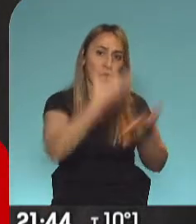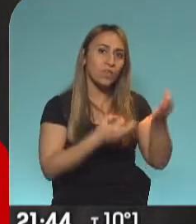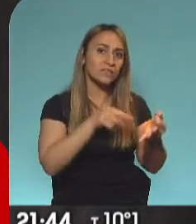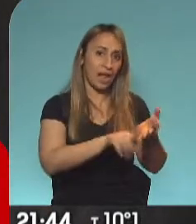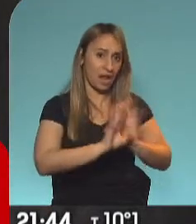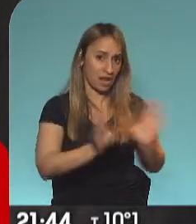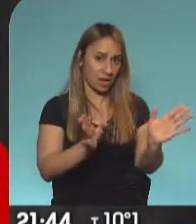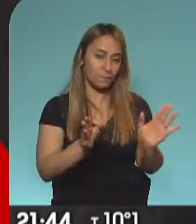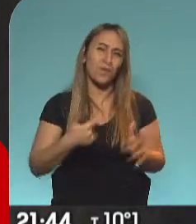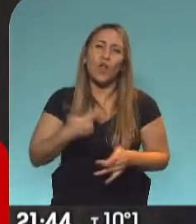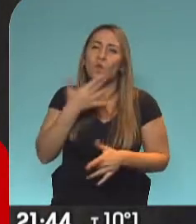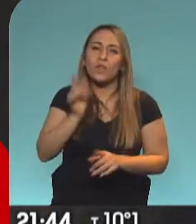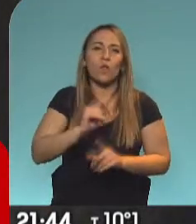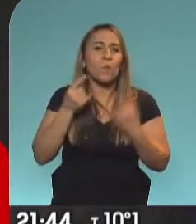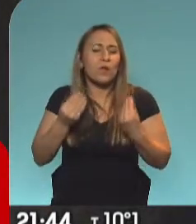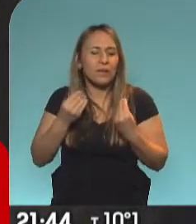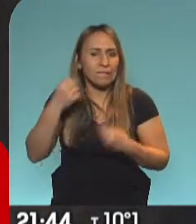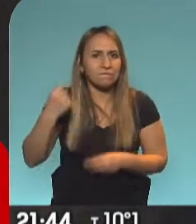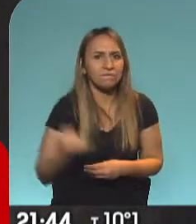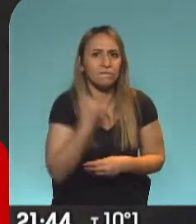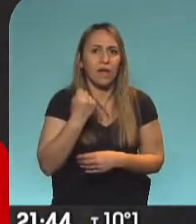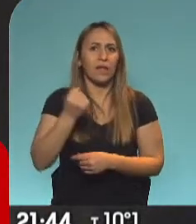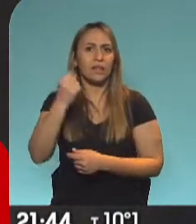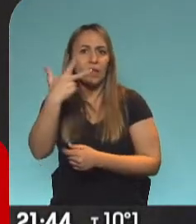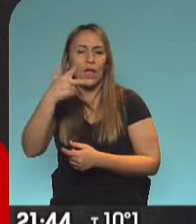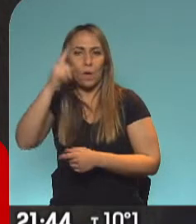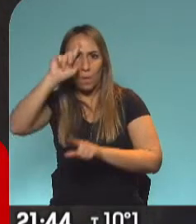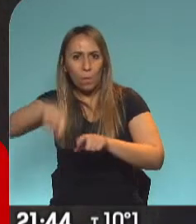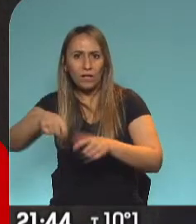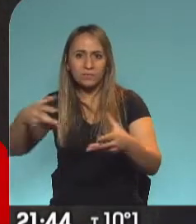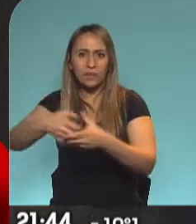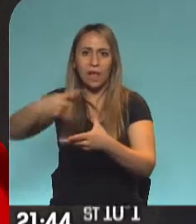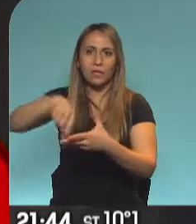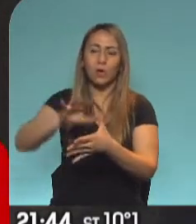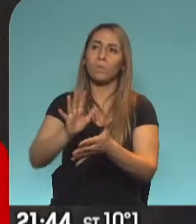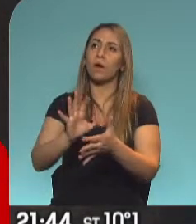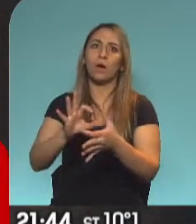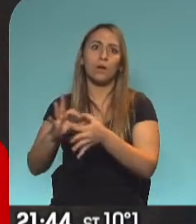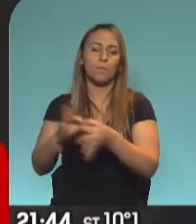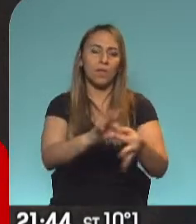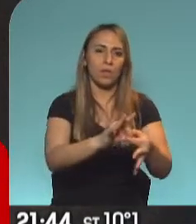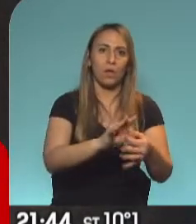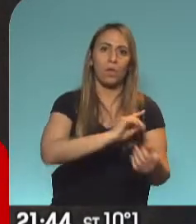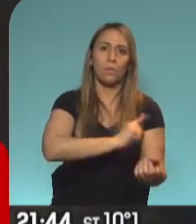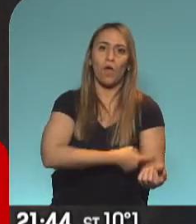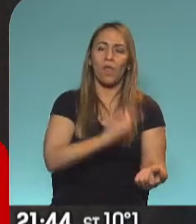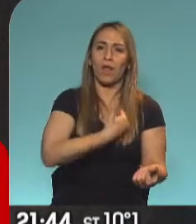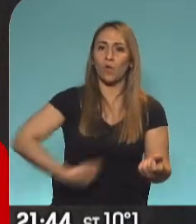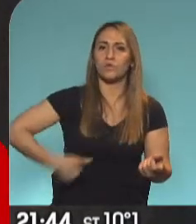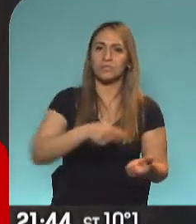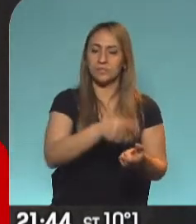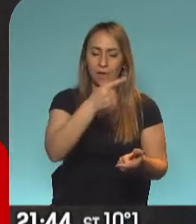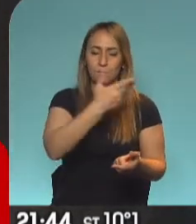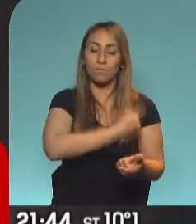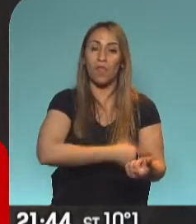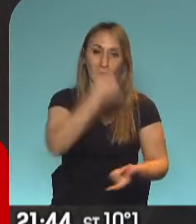afán de plantear que 3 jueces hacen a la independencia del Poder Judicial. Hay más de 900 jueces en todo el